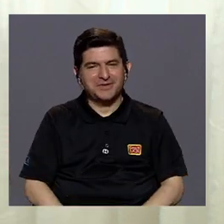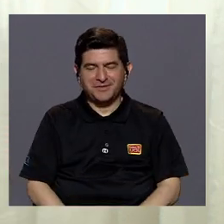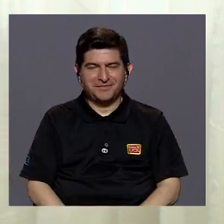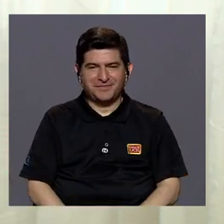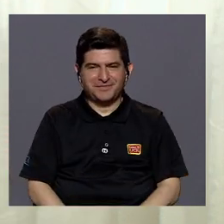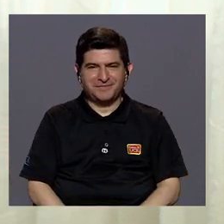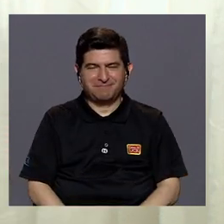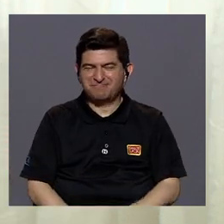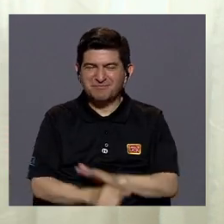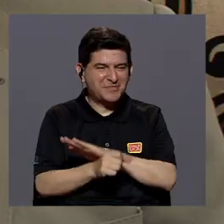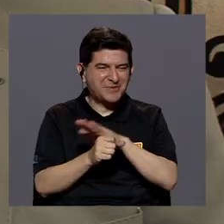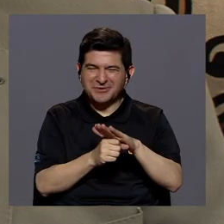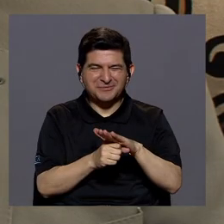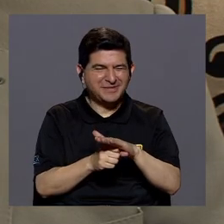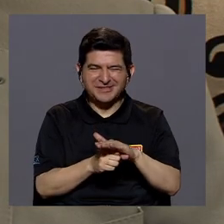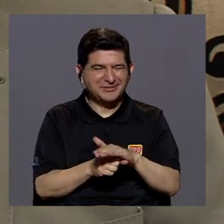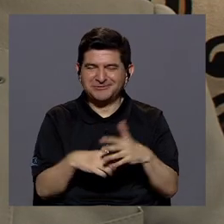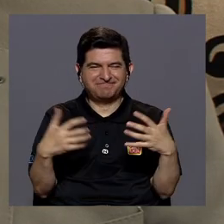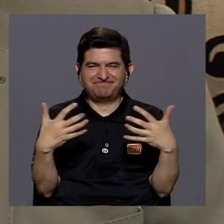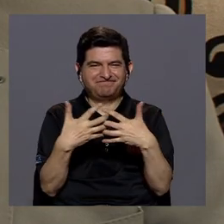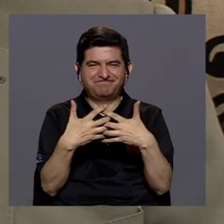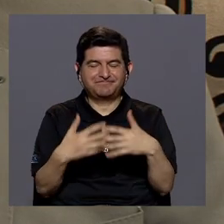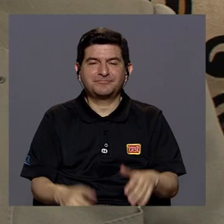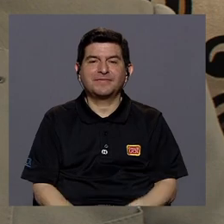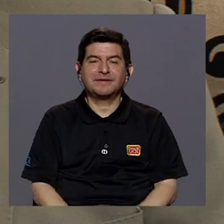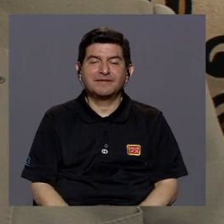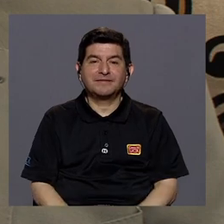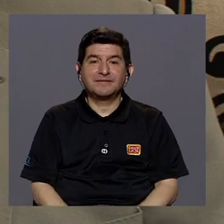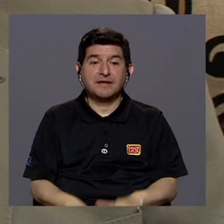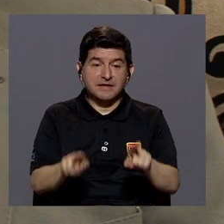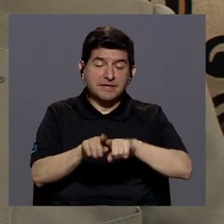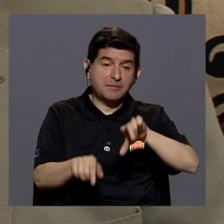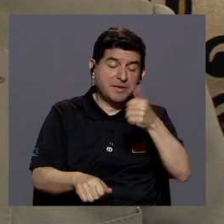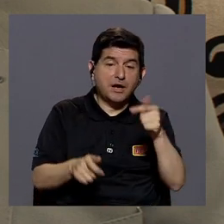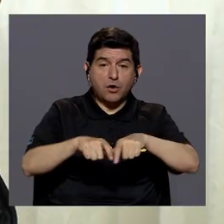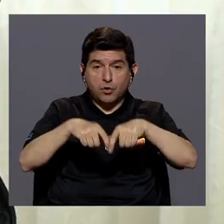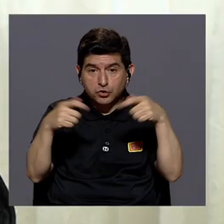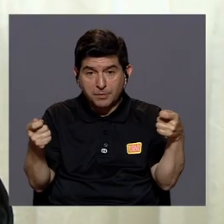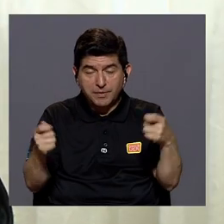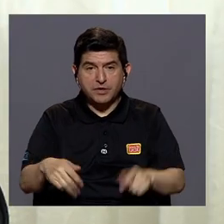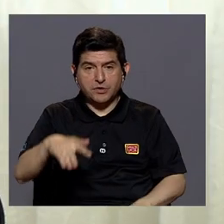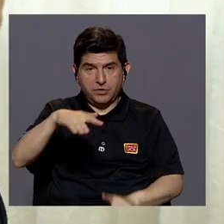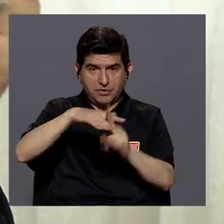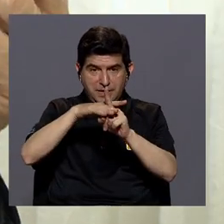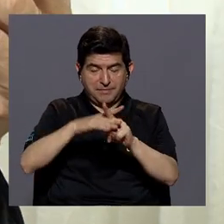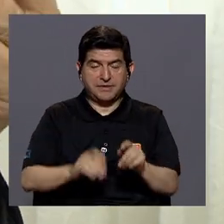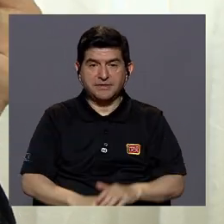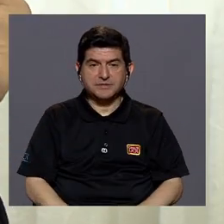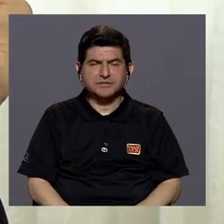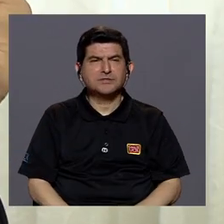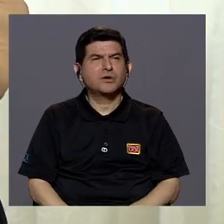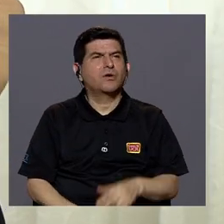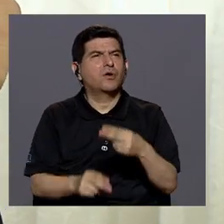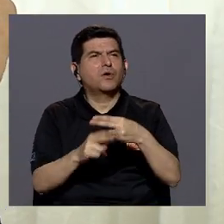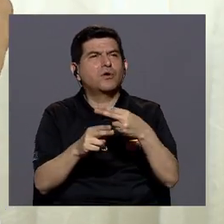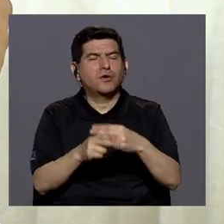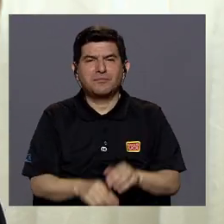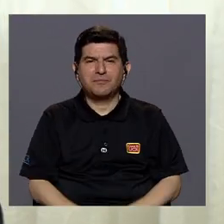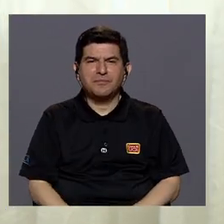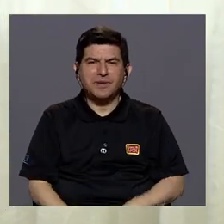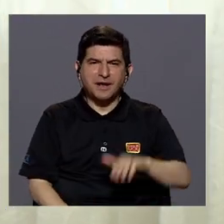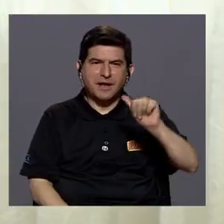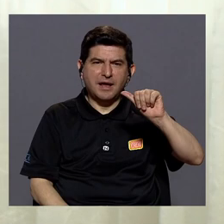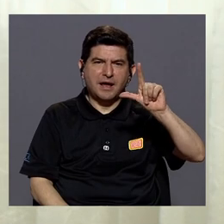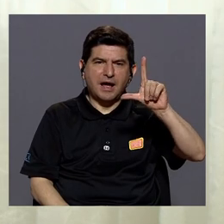no. Uh-huh. También me llamó del otro periódico que salió de La Nación. ¿Cómo va el...? Al Día.